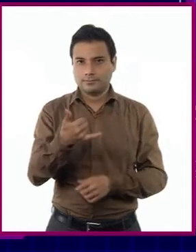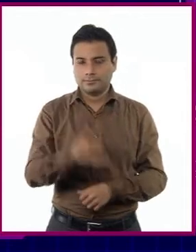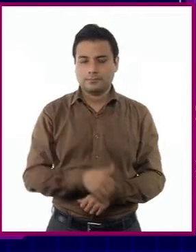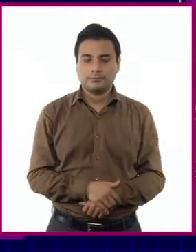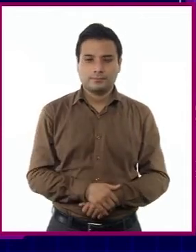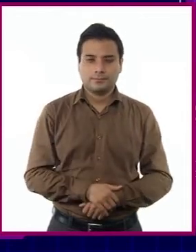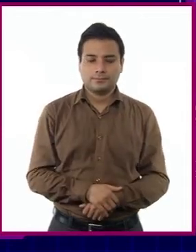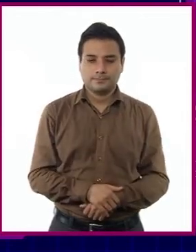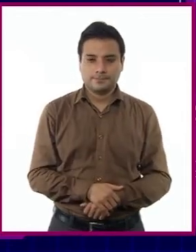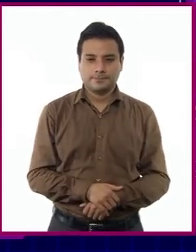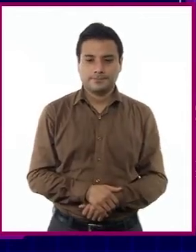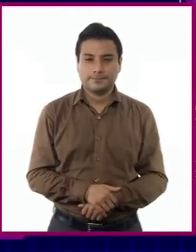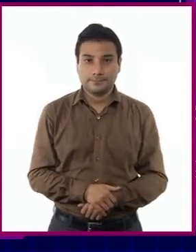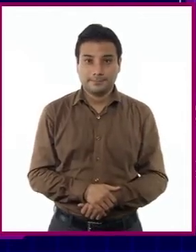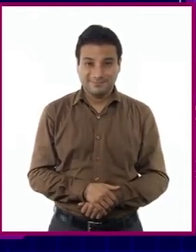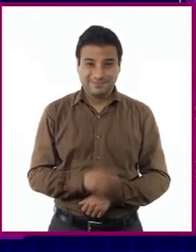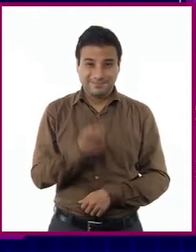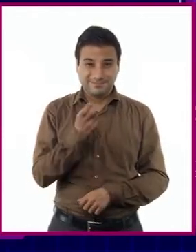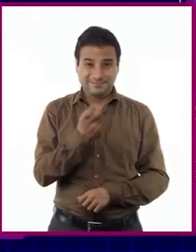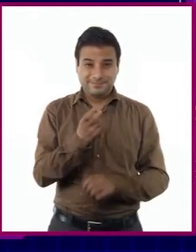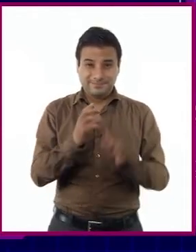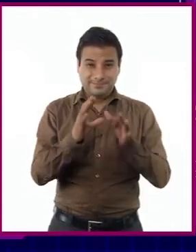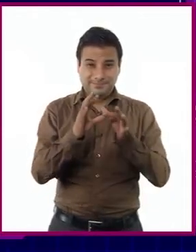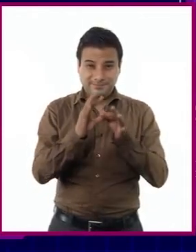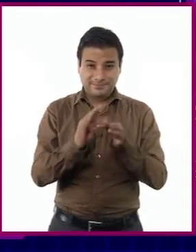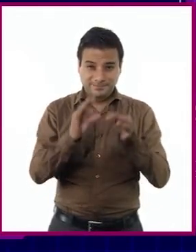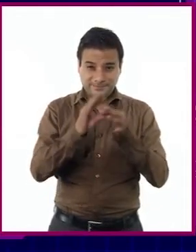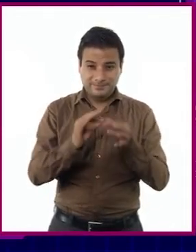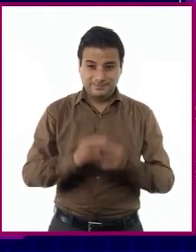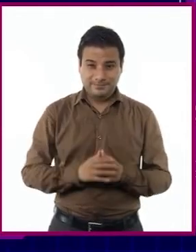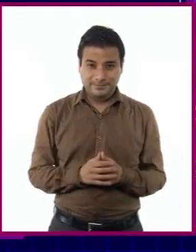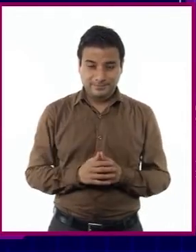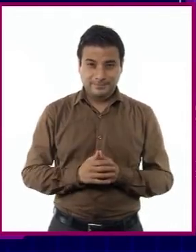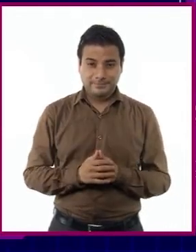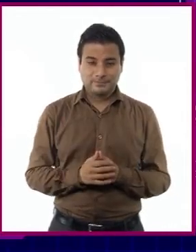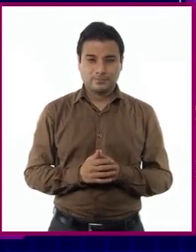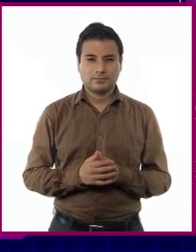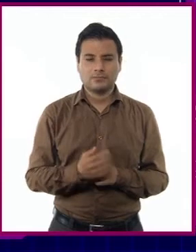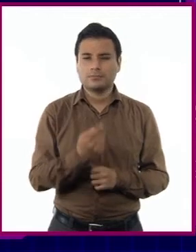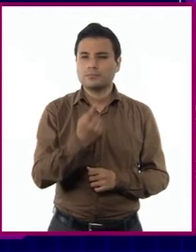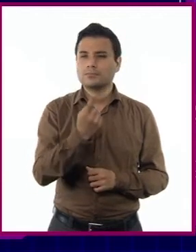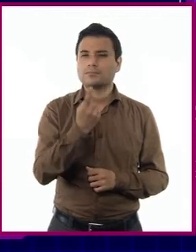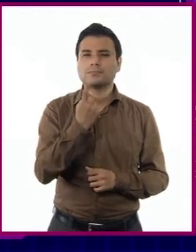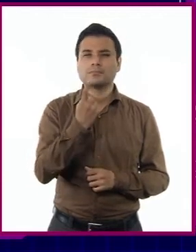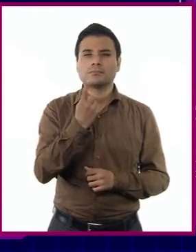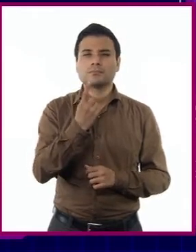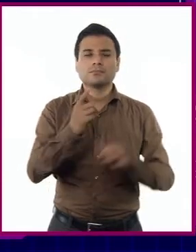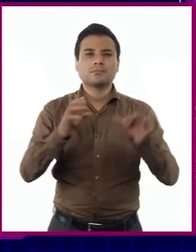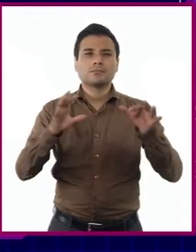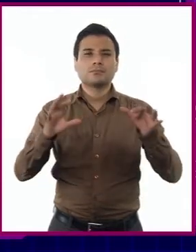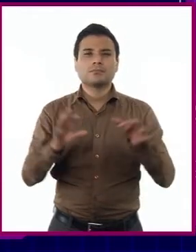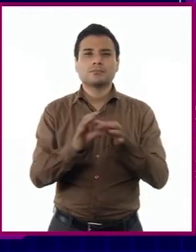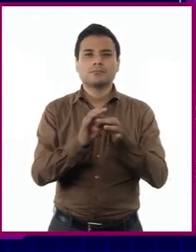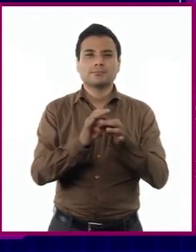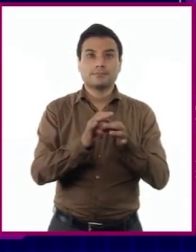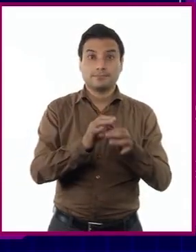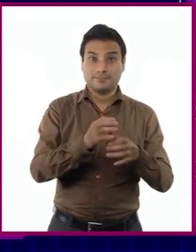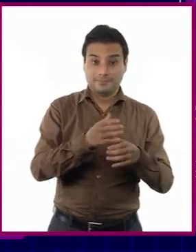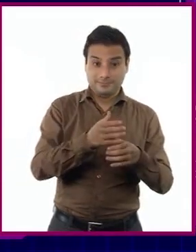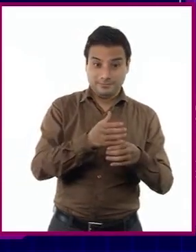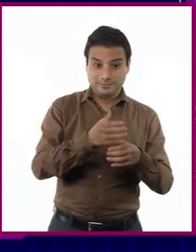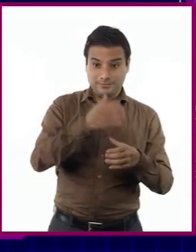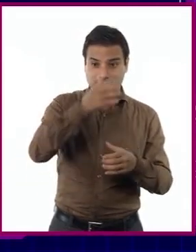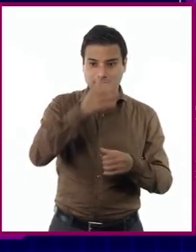de acuerdo por lo anterior una expresión que relaciona el volumen del cilindro recto y el prisma recto